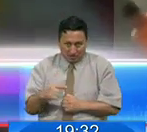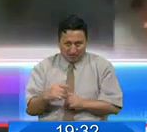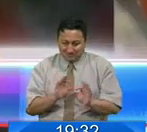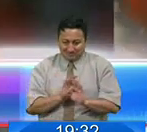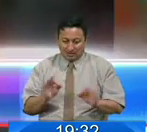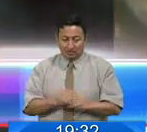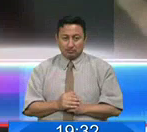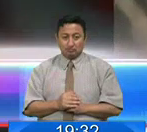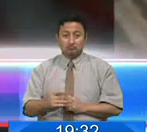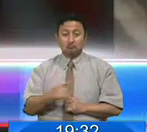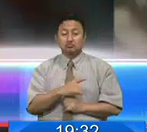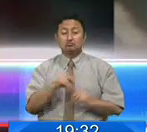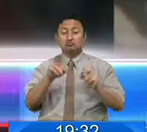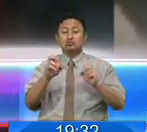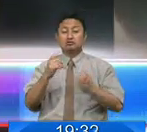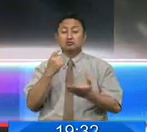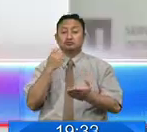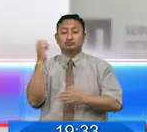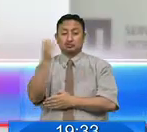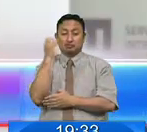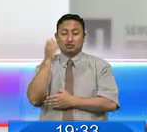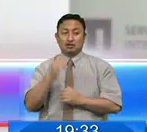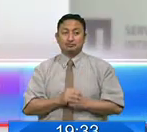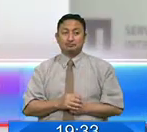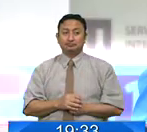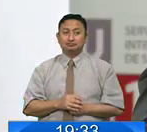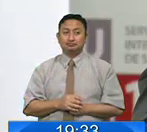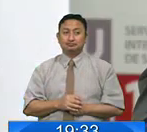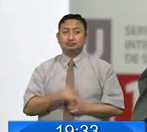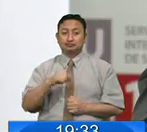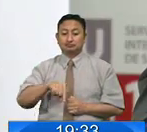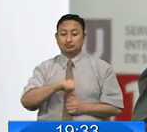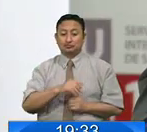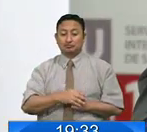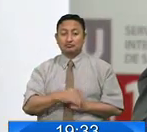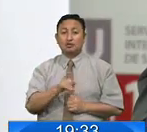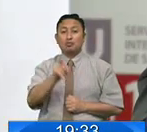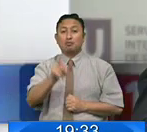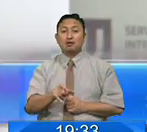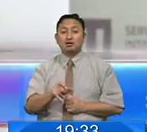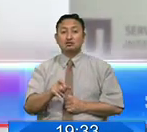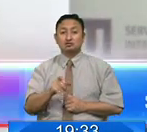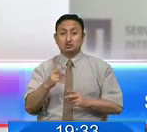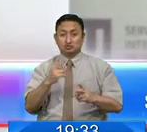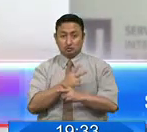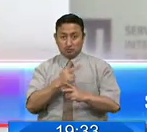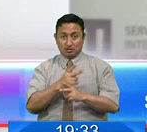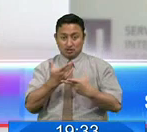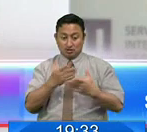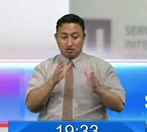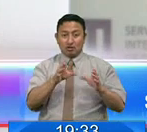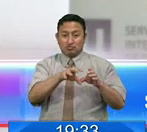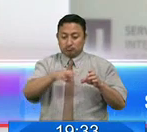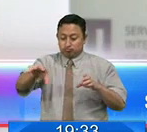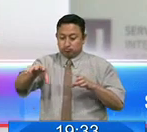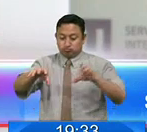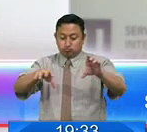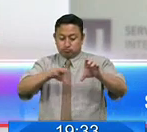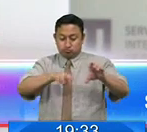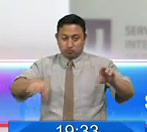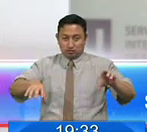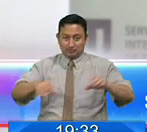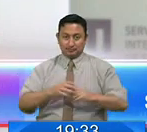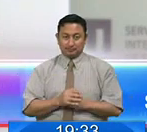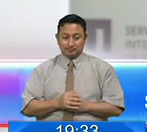que se habría abordado durante el estado de excepción tenemos una reclasificación de los privados de libertad de esta manera se les